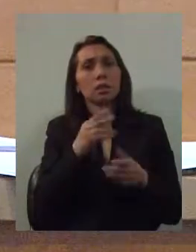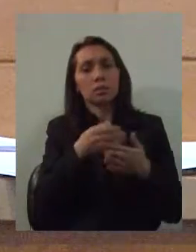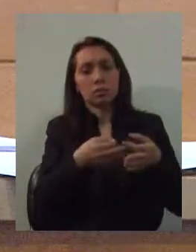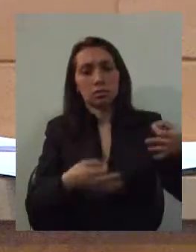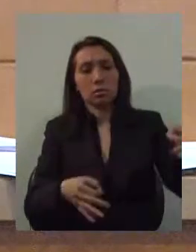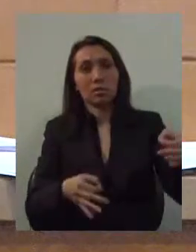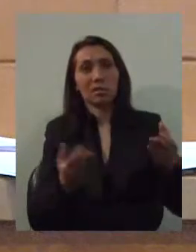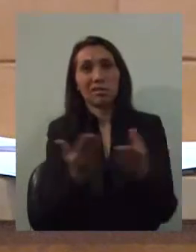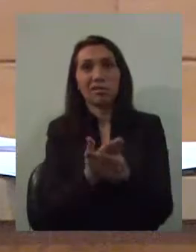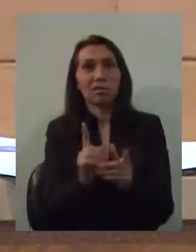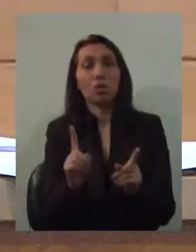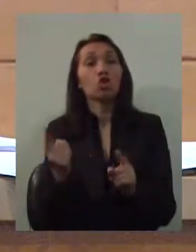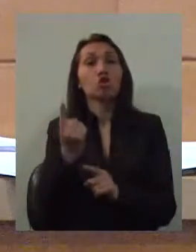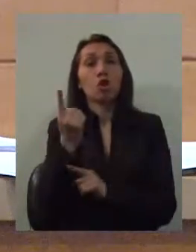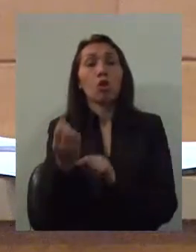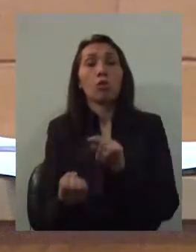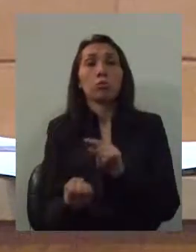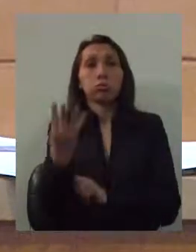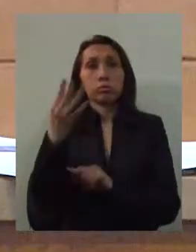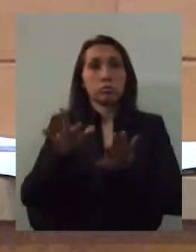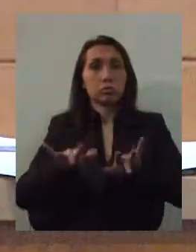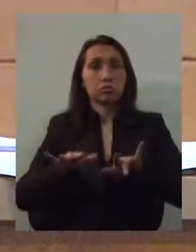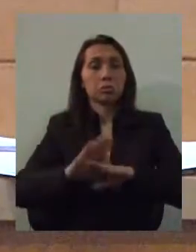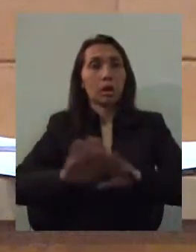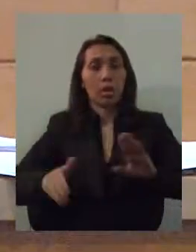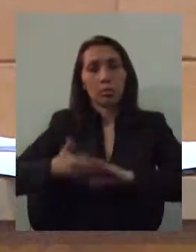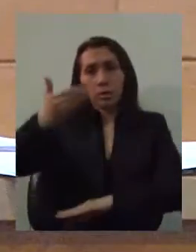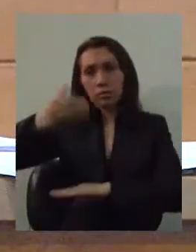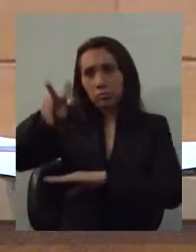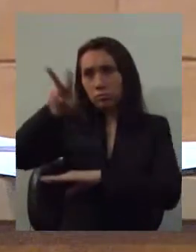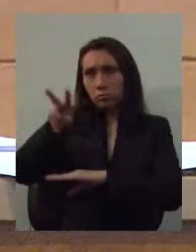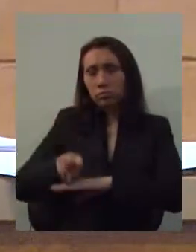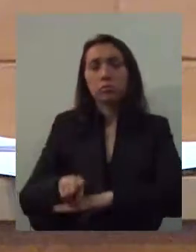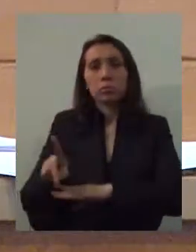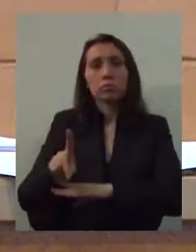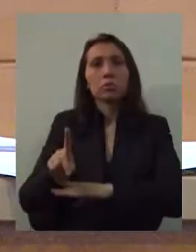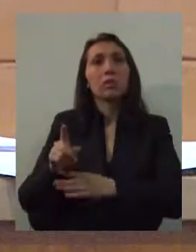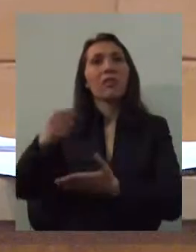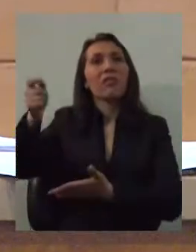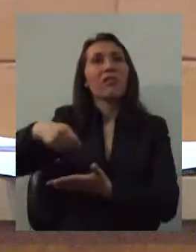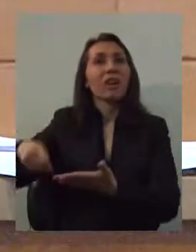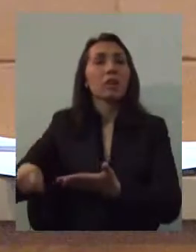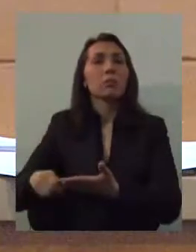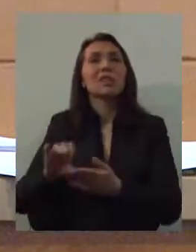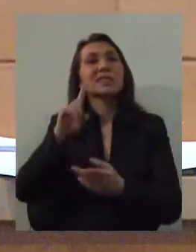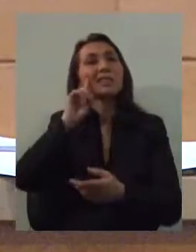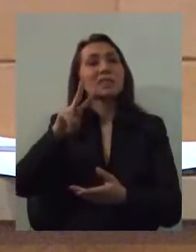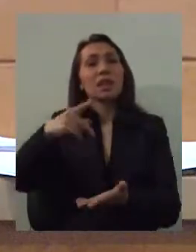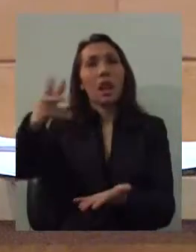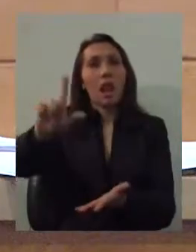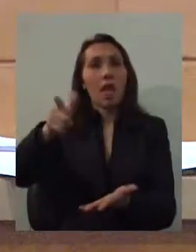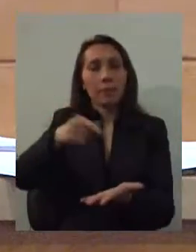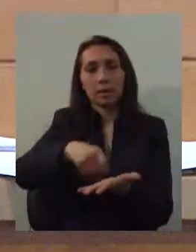físico, solo en pantalla y con firma digital, o sea, sin biroma.